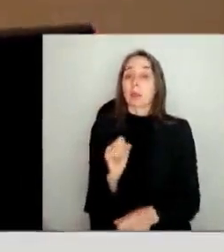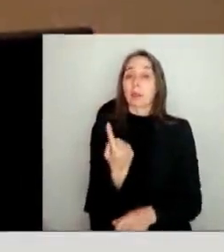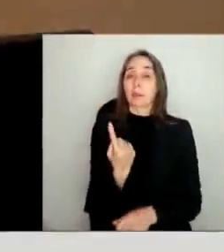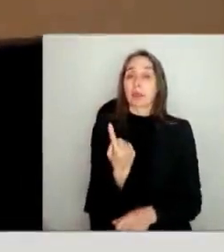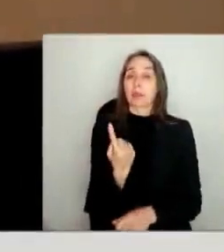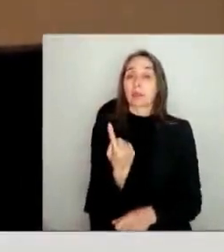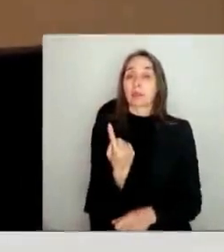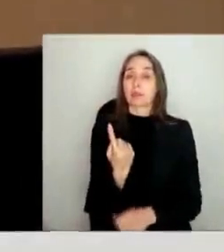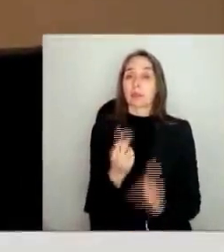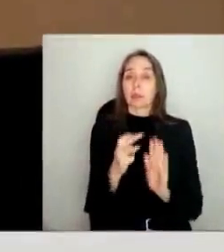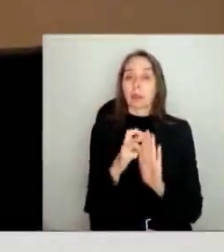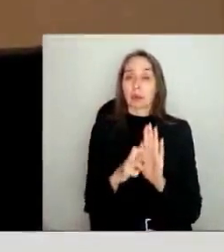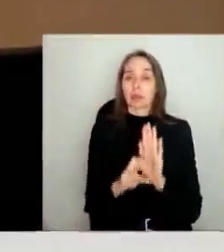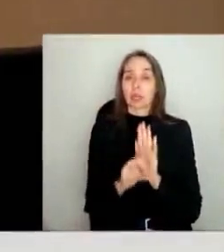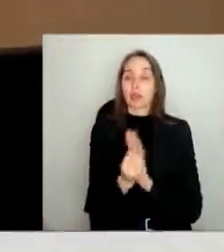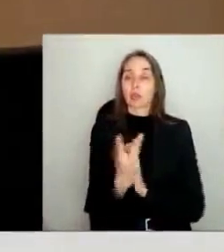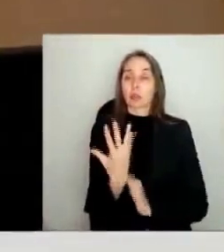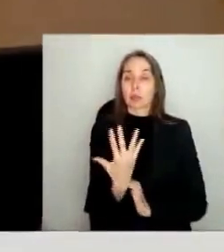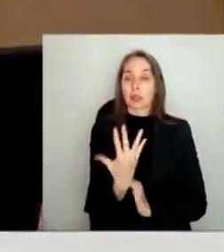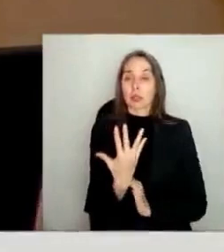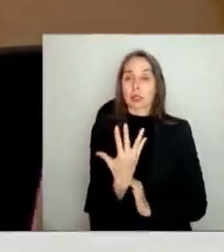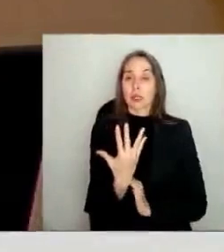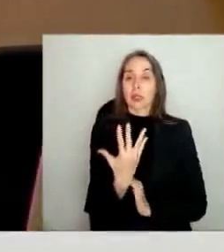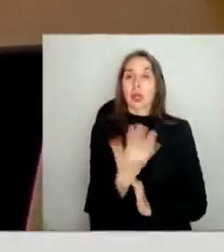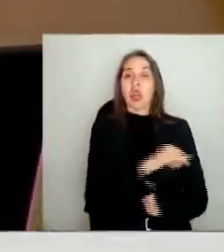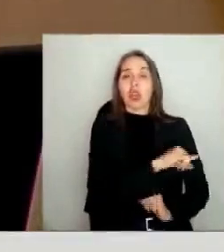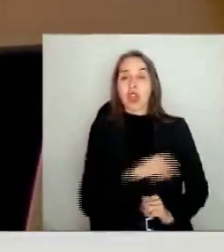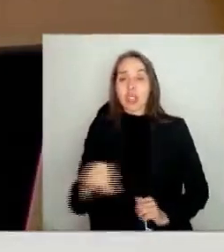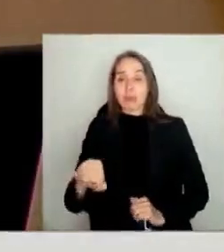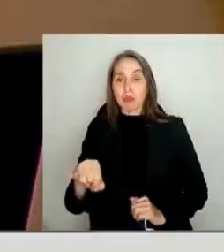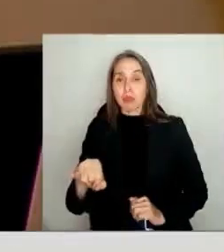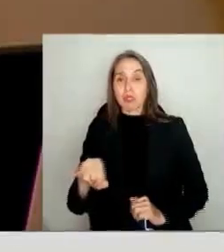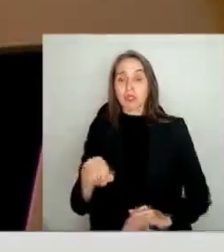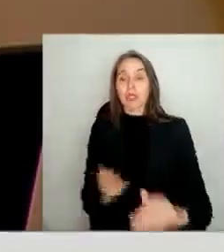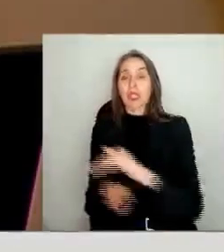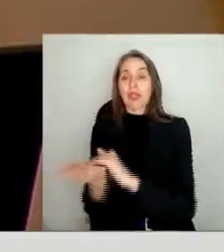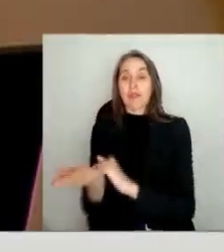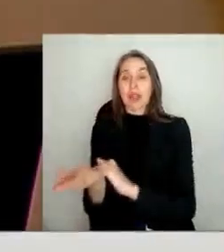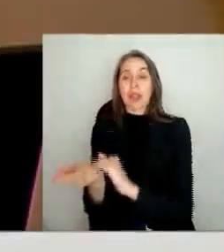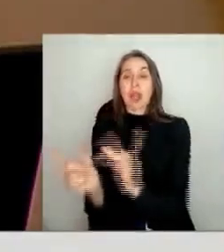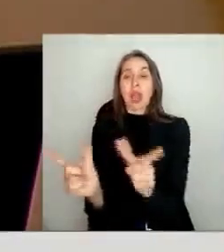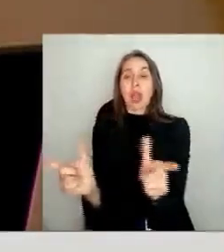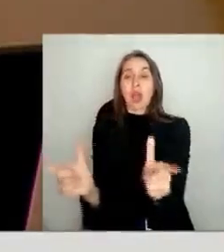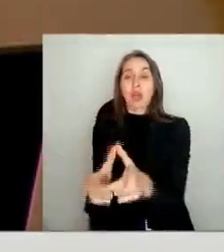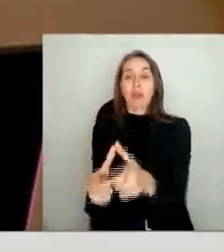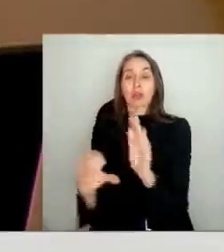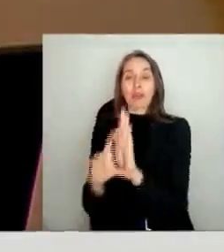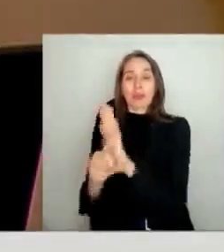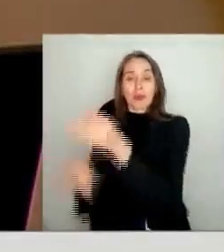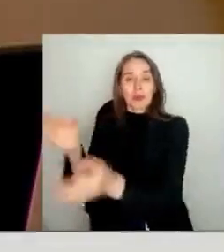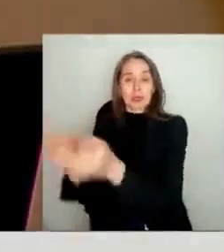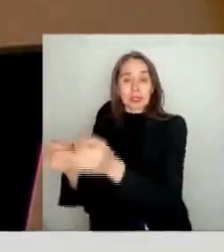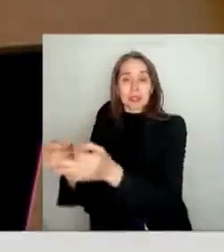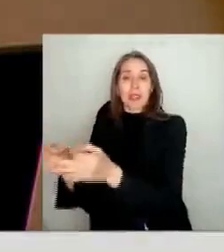proyecto está en el número cinco después de pasar por la comisión de Constitución pase a la